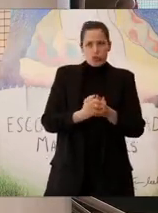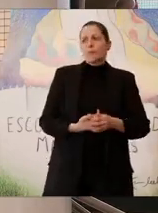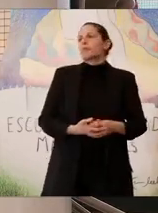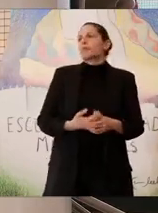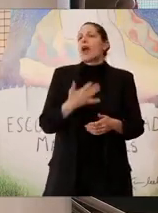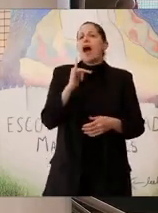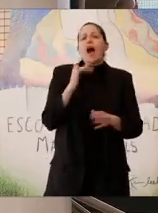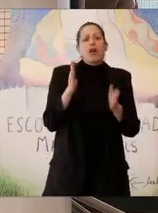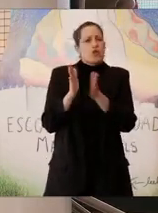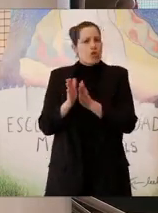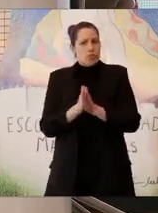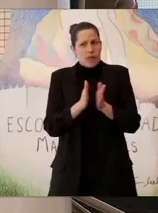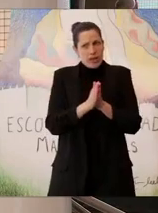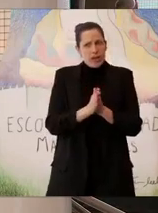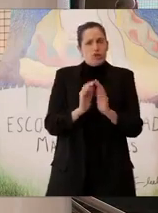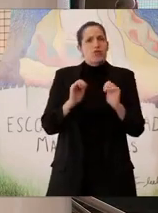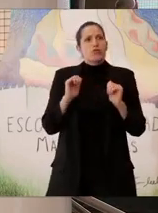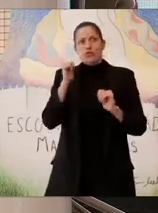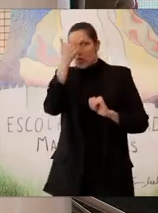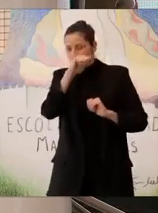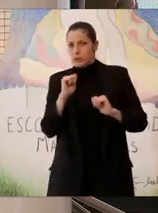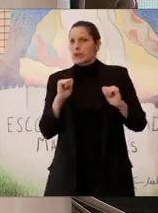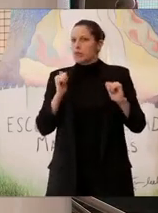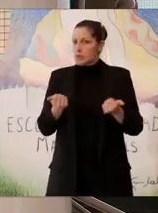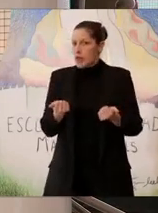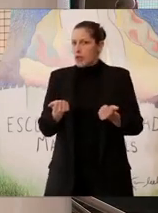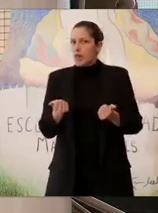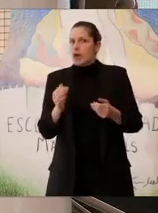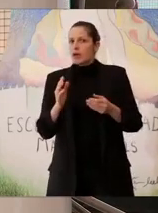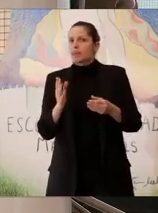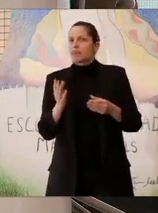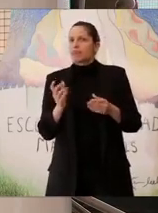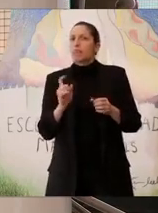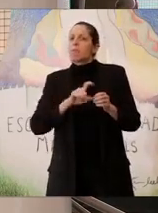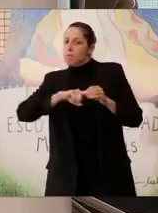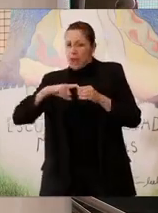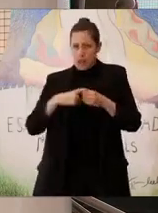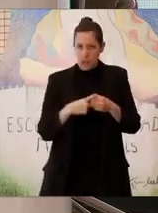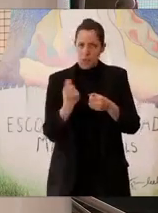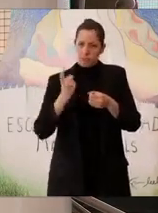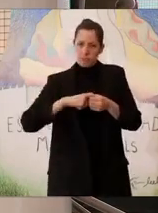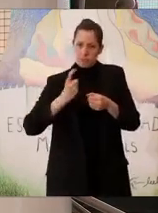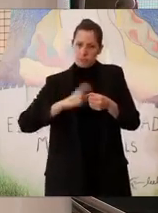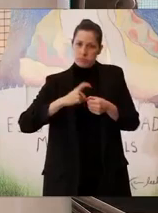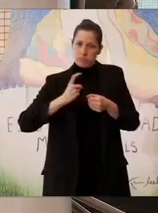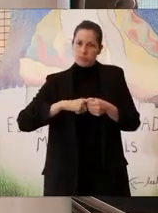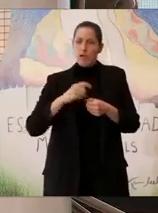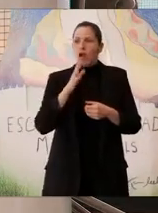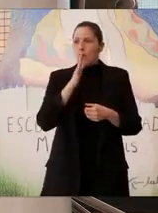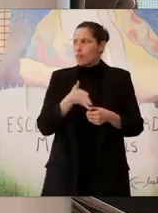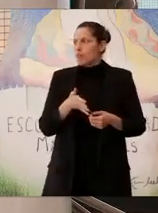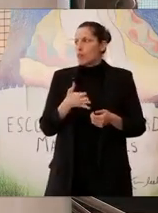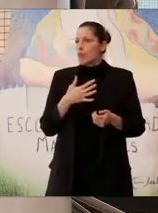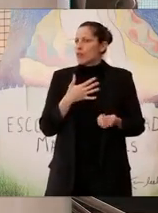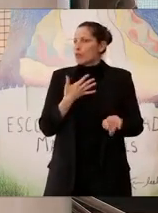de compañeros que se han sumado porque les da la posibilidad de hacerlo directamente o de una forma síncrona, cuando